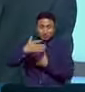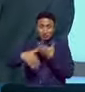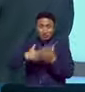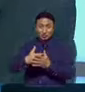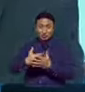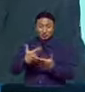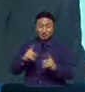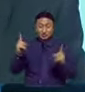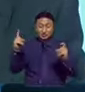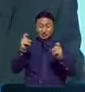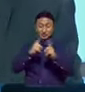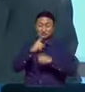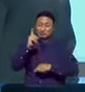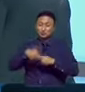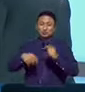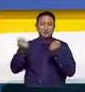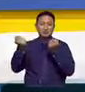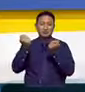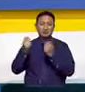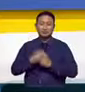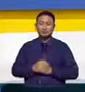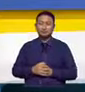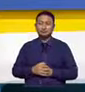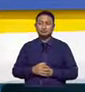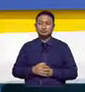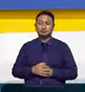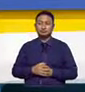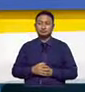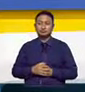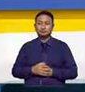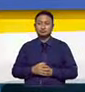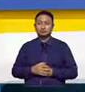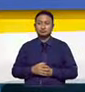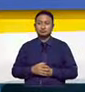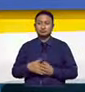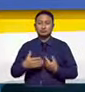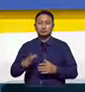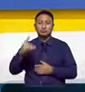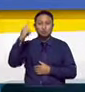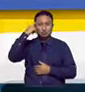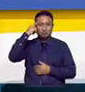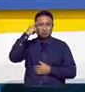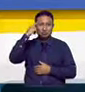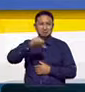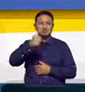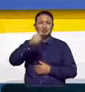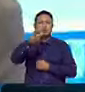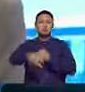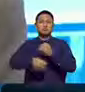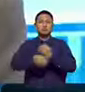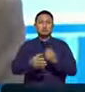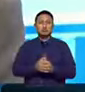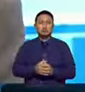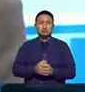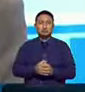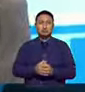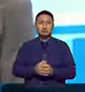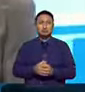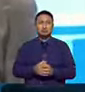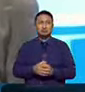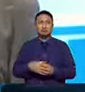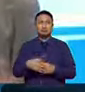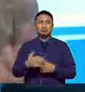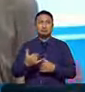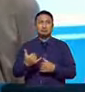pero muy complicado para gobernar. Comenta esto, por favor, Jorge. ¿Qué sí, parece? Yo creo que hay que añadir un otro elemento complicado, que es la polarización que vive